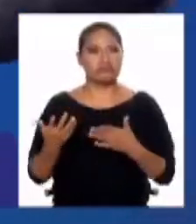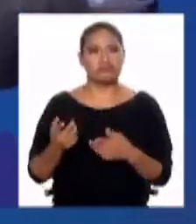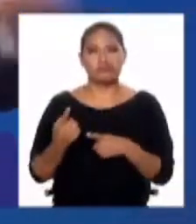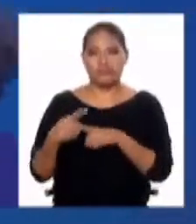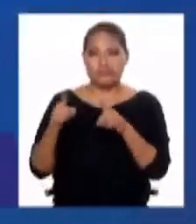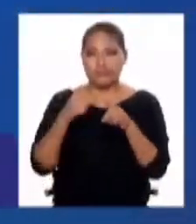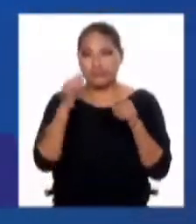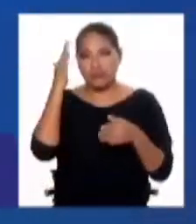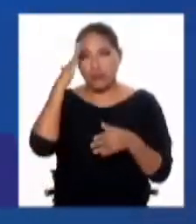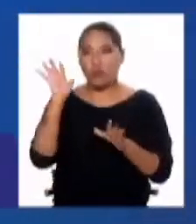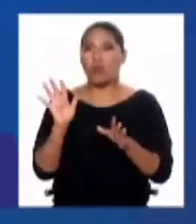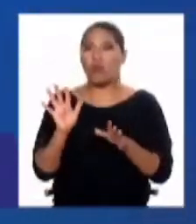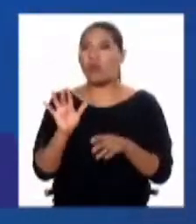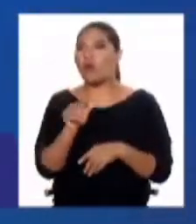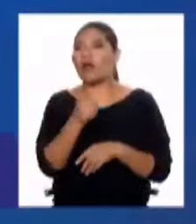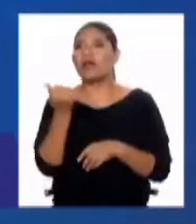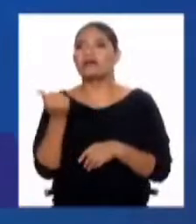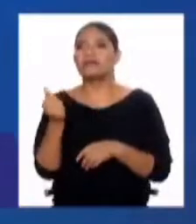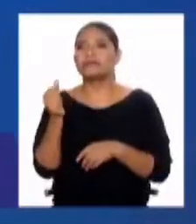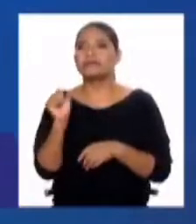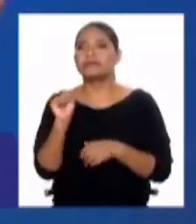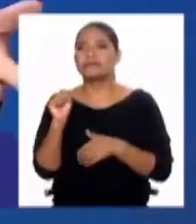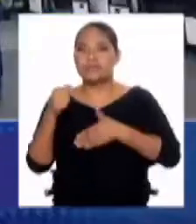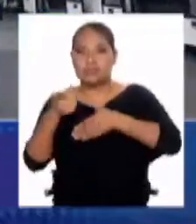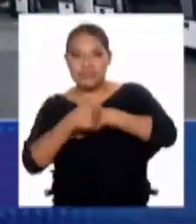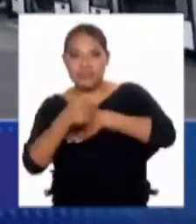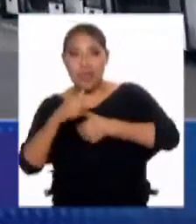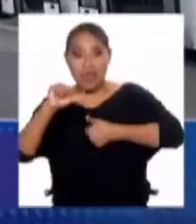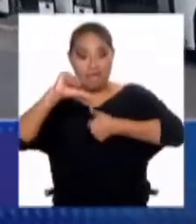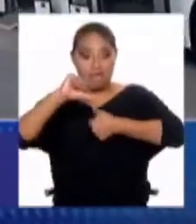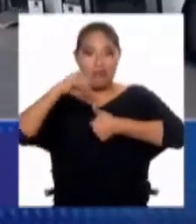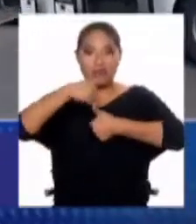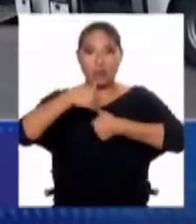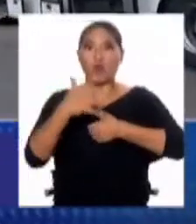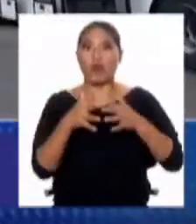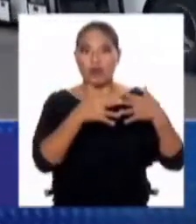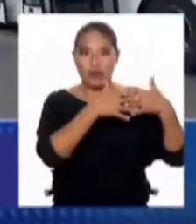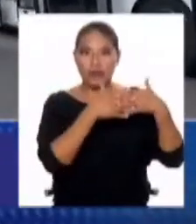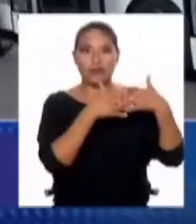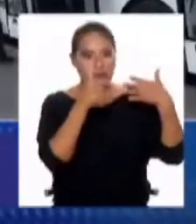en El Salvador, o lo que pasa en el mismo Estados Unidos, ¿no?